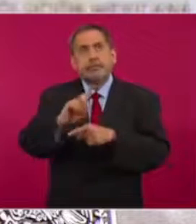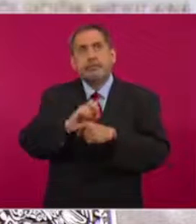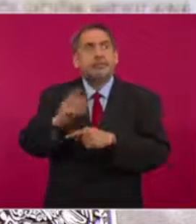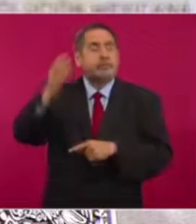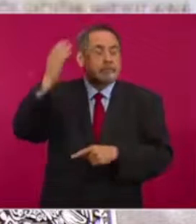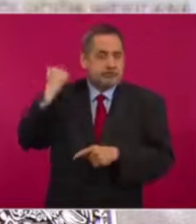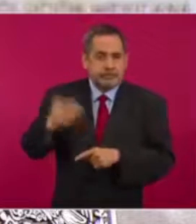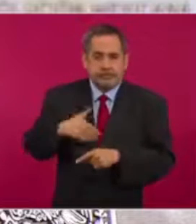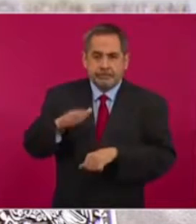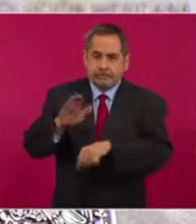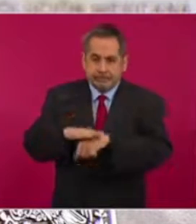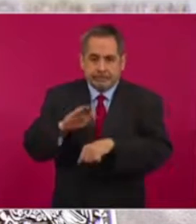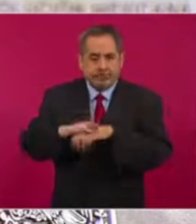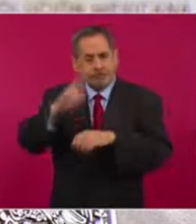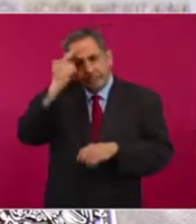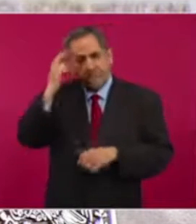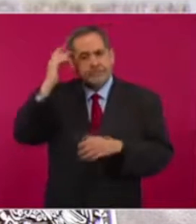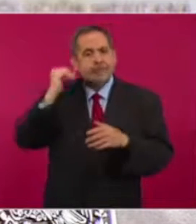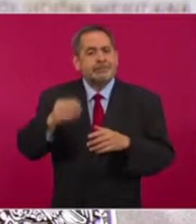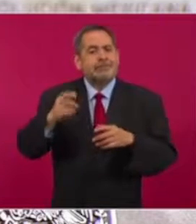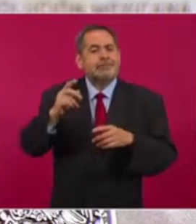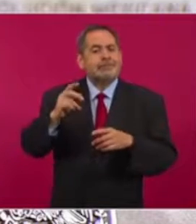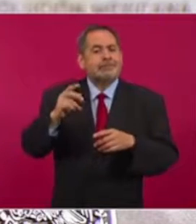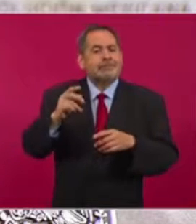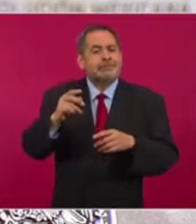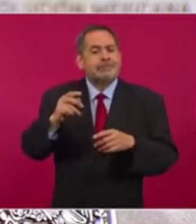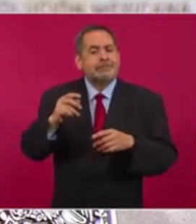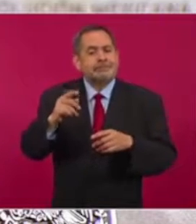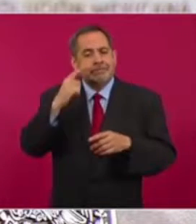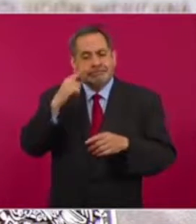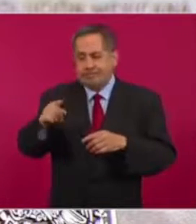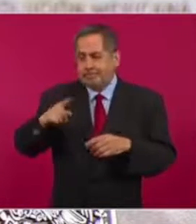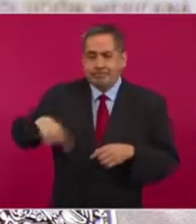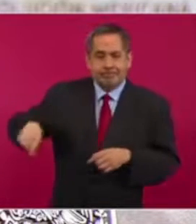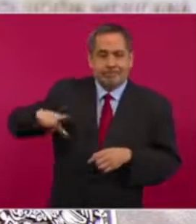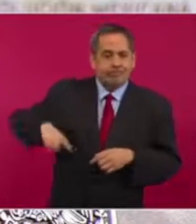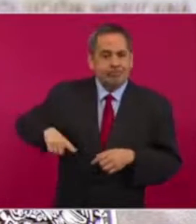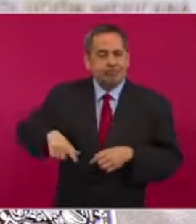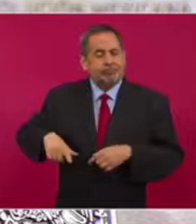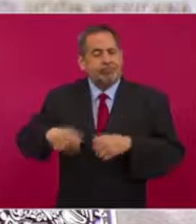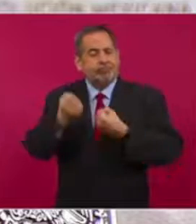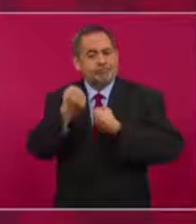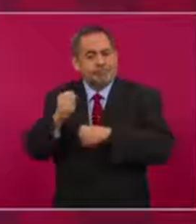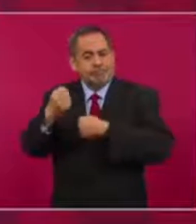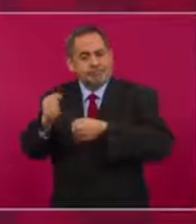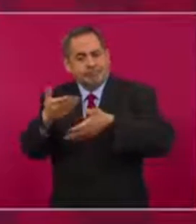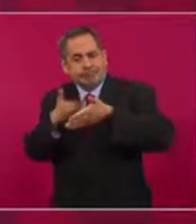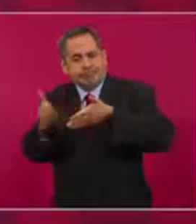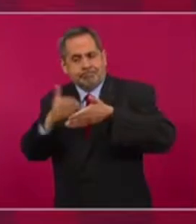principio, vamos a barrer de corrupción al gobierno de arriba para abajo,